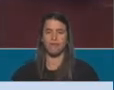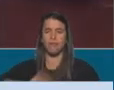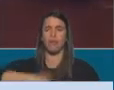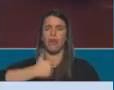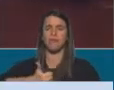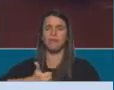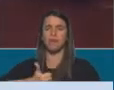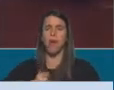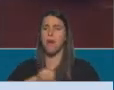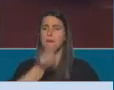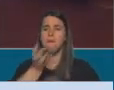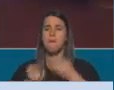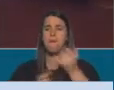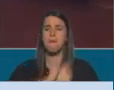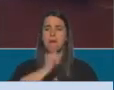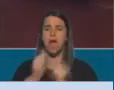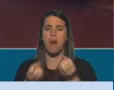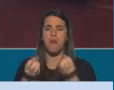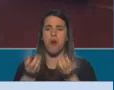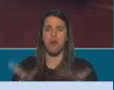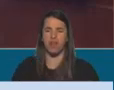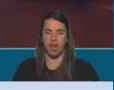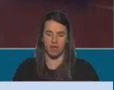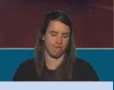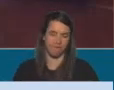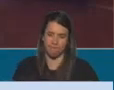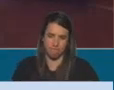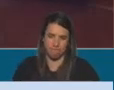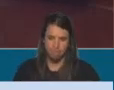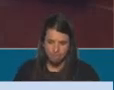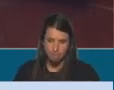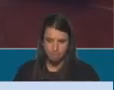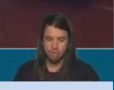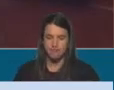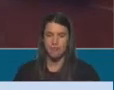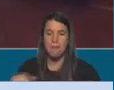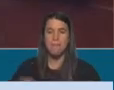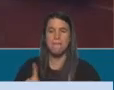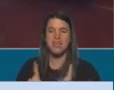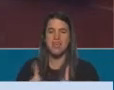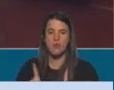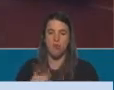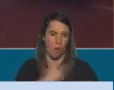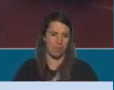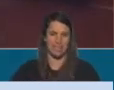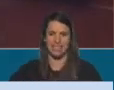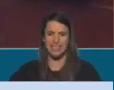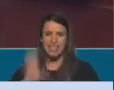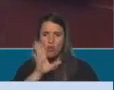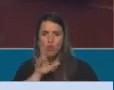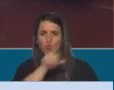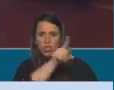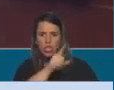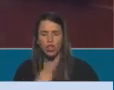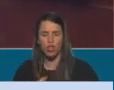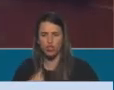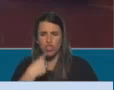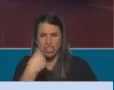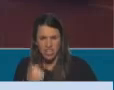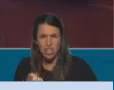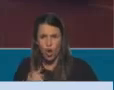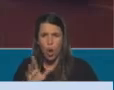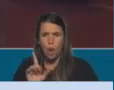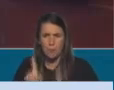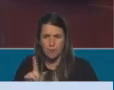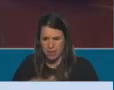esto llevó a que haga referencia al propio presidente de Estados Unidos, Joe Biden, que hizo referencia justamente a esto a través de